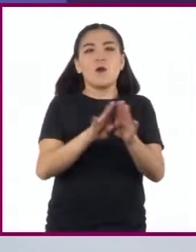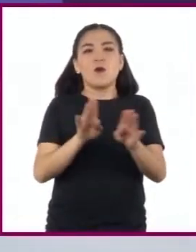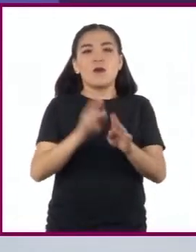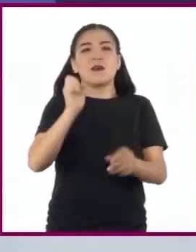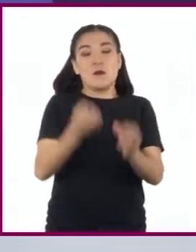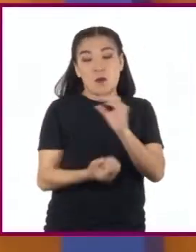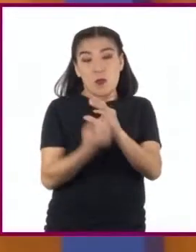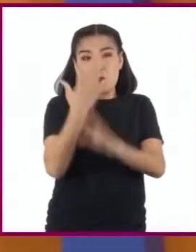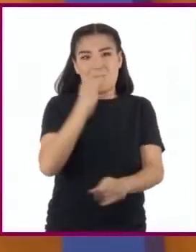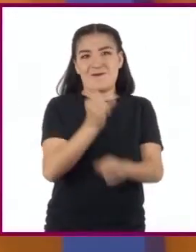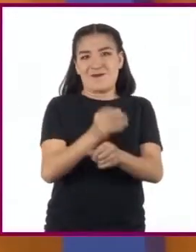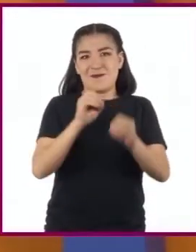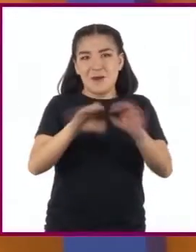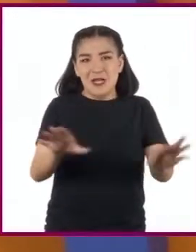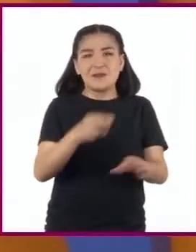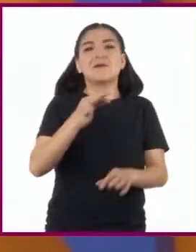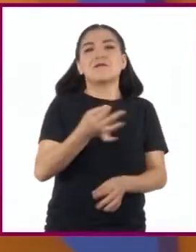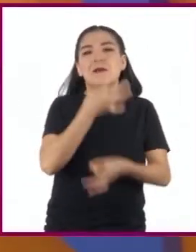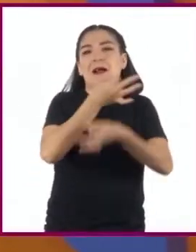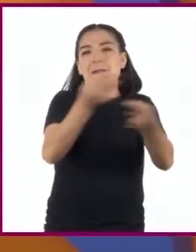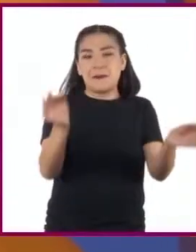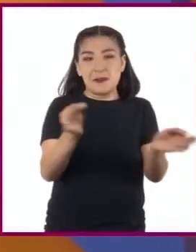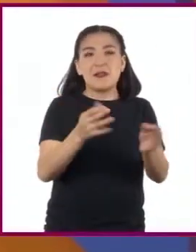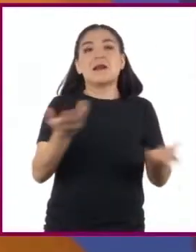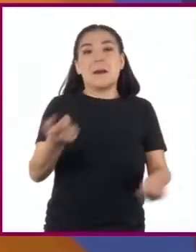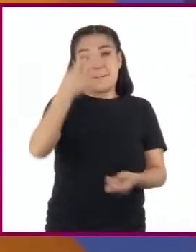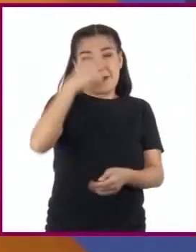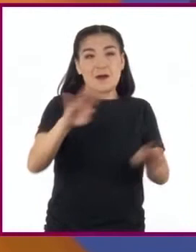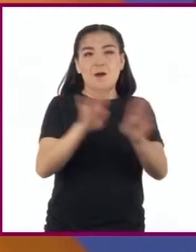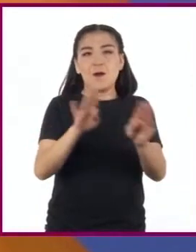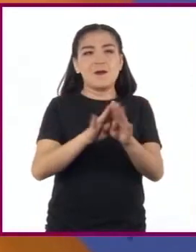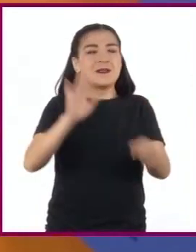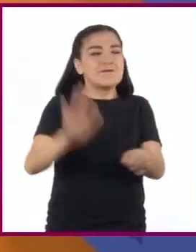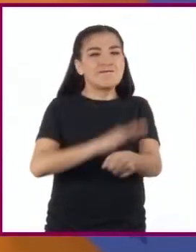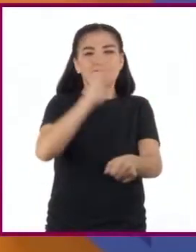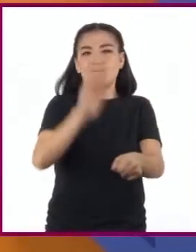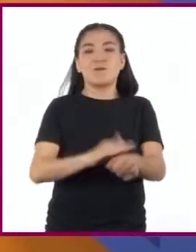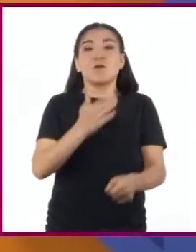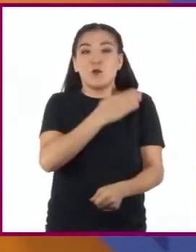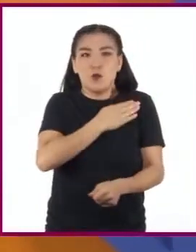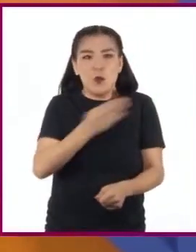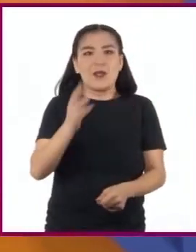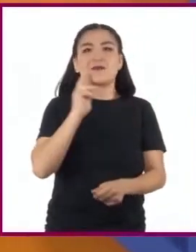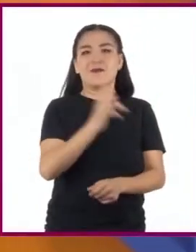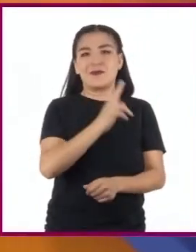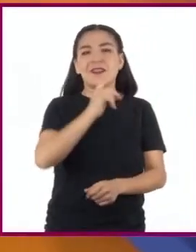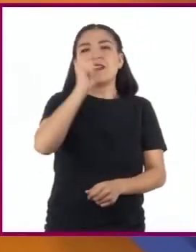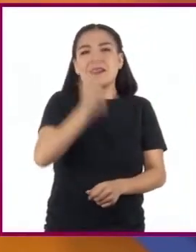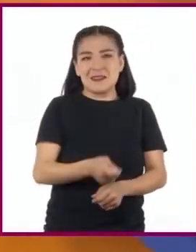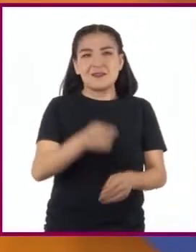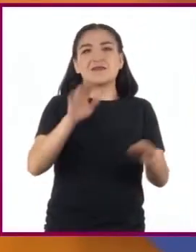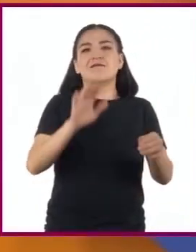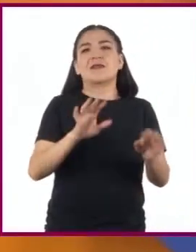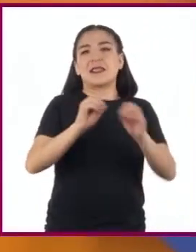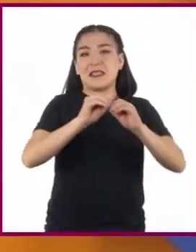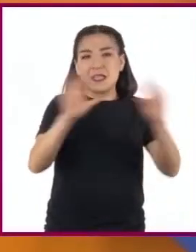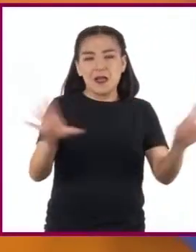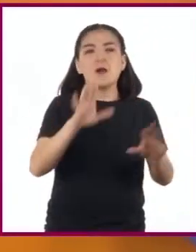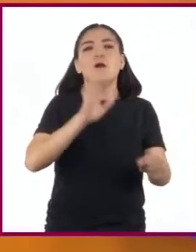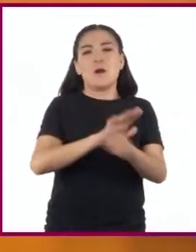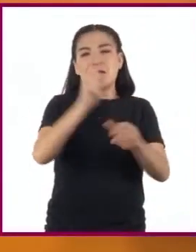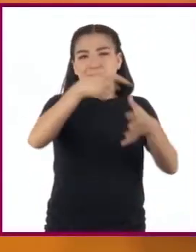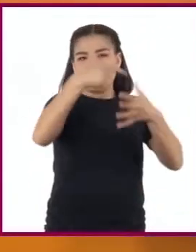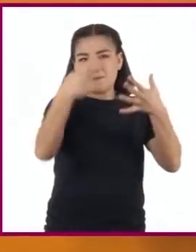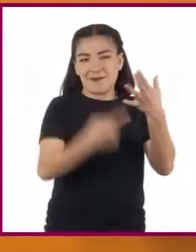nueva información, sin embargo, para dar una excelente noticia, debemos primero conocer cuáles son las partes de la